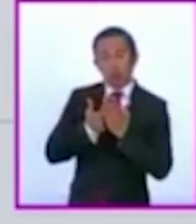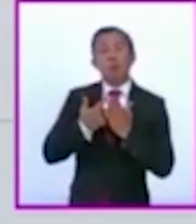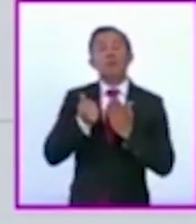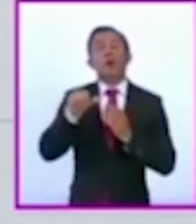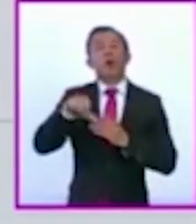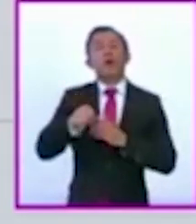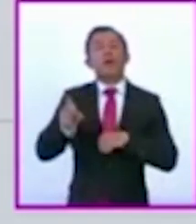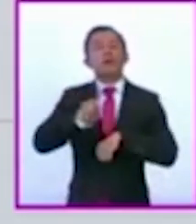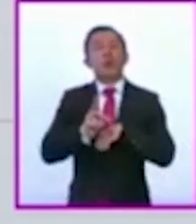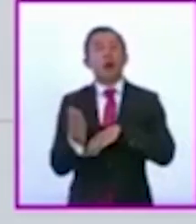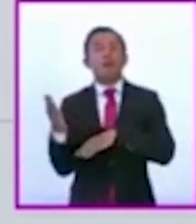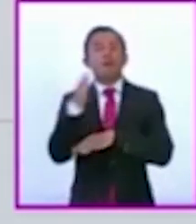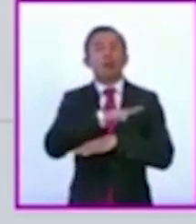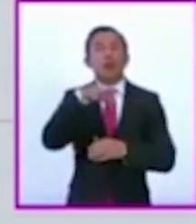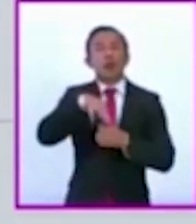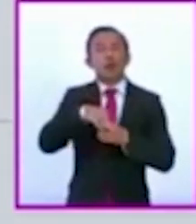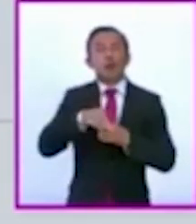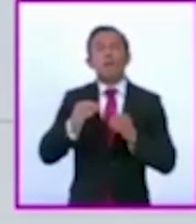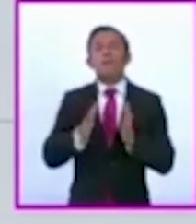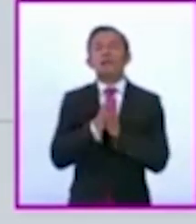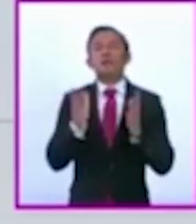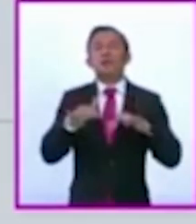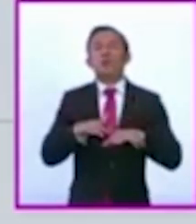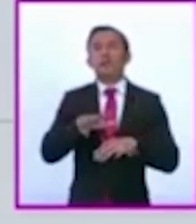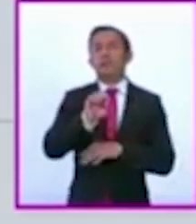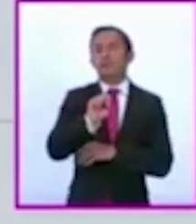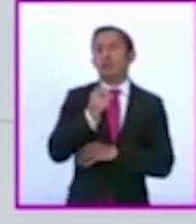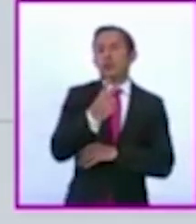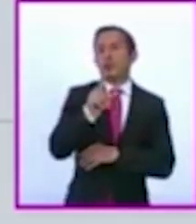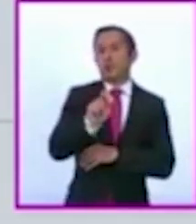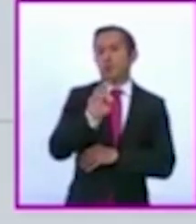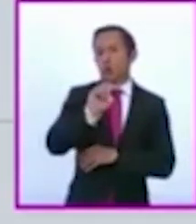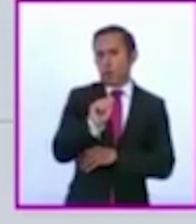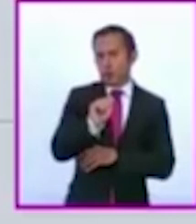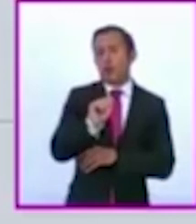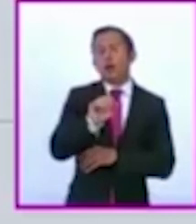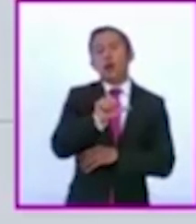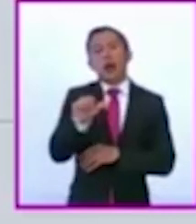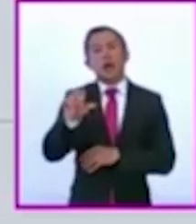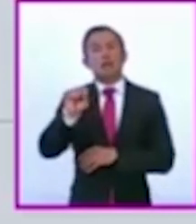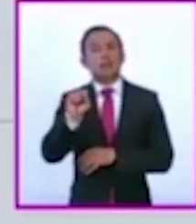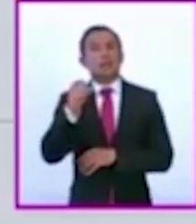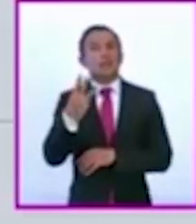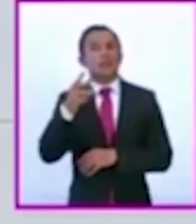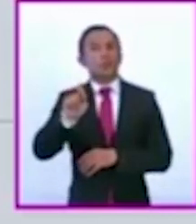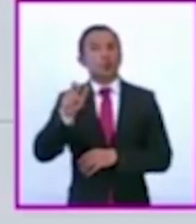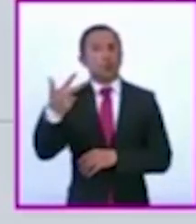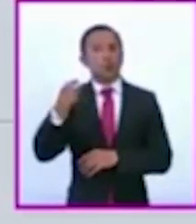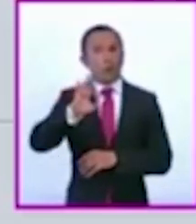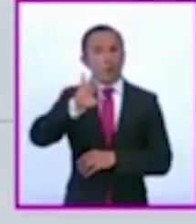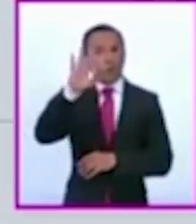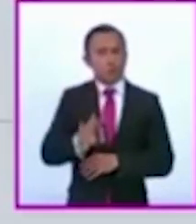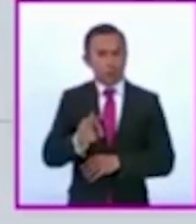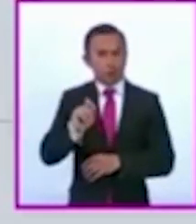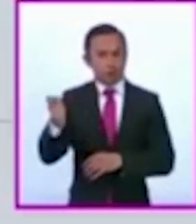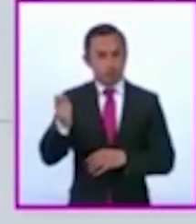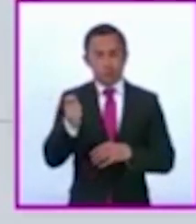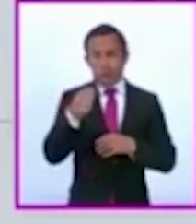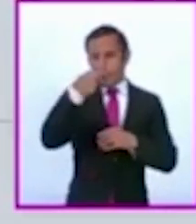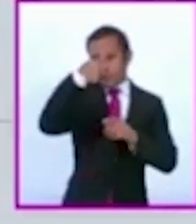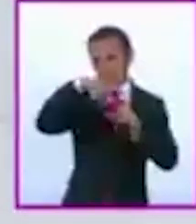electoral se estima entre el 62.9 y el 63.8 por ciento de la lista nominal